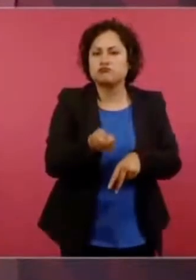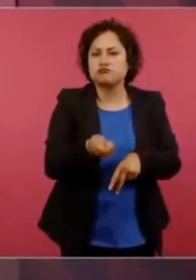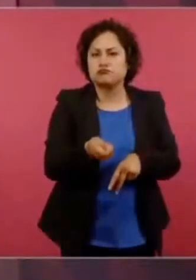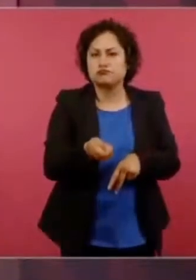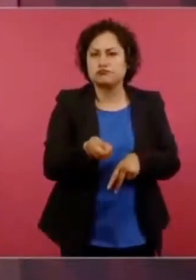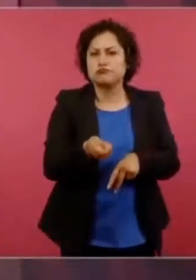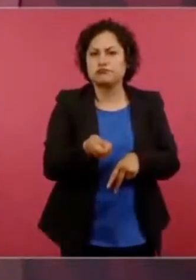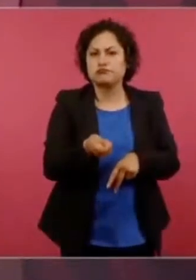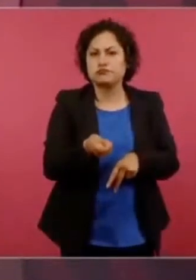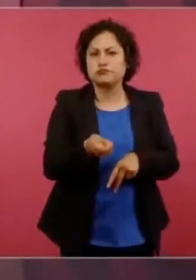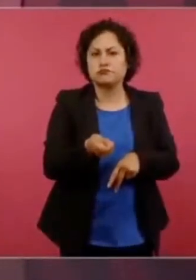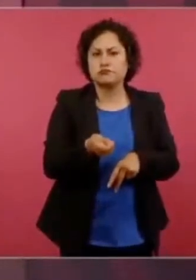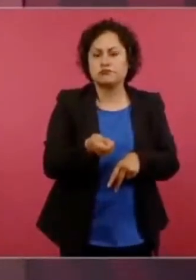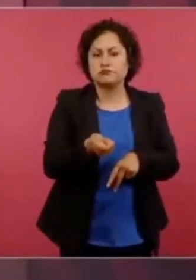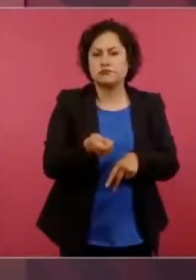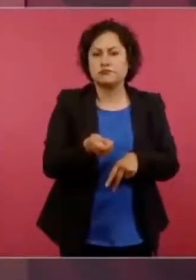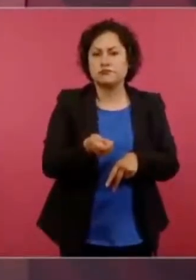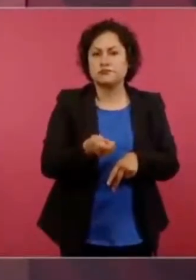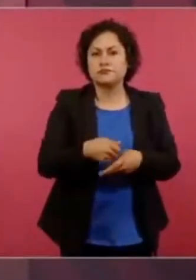pudo ser